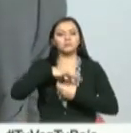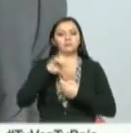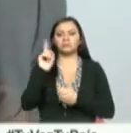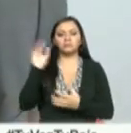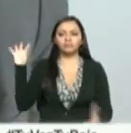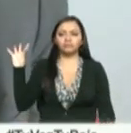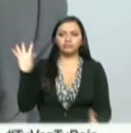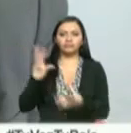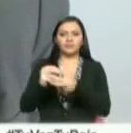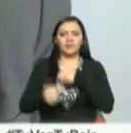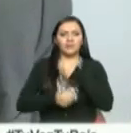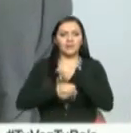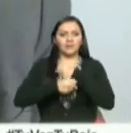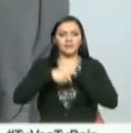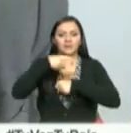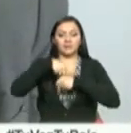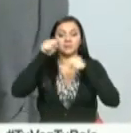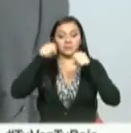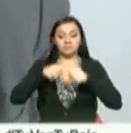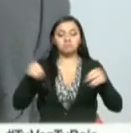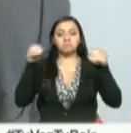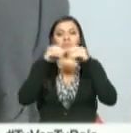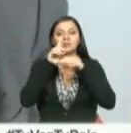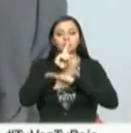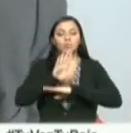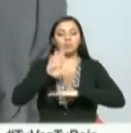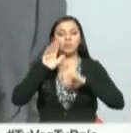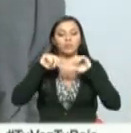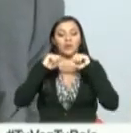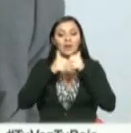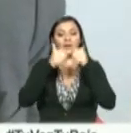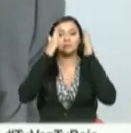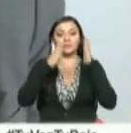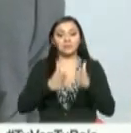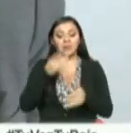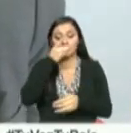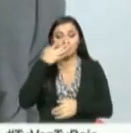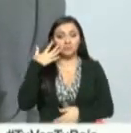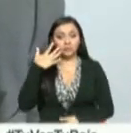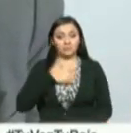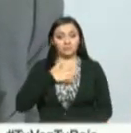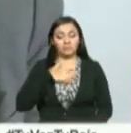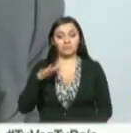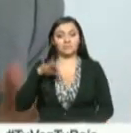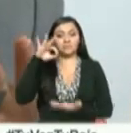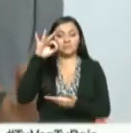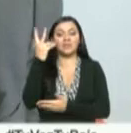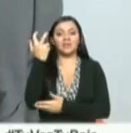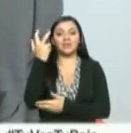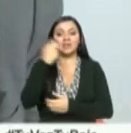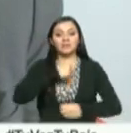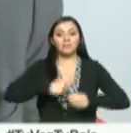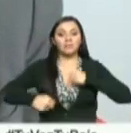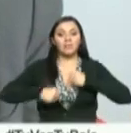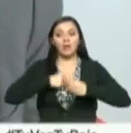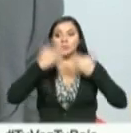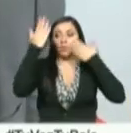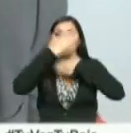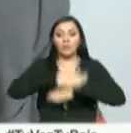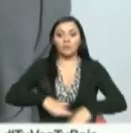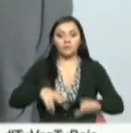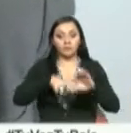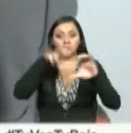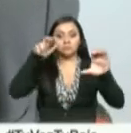tema y lógicamente el compromiso de los asambleístas de la Amazonía es hasta el 13 de mayo, que es el último día que nosotros estamos